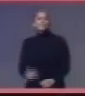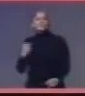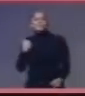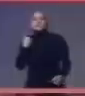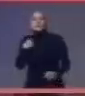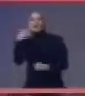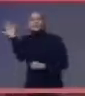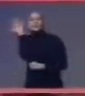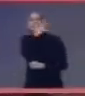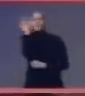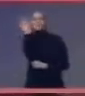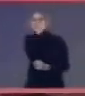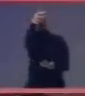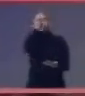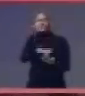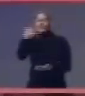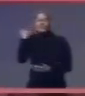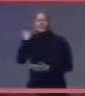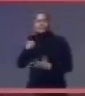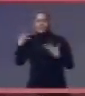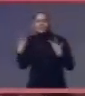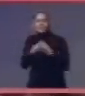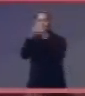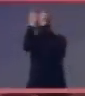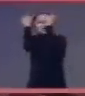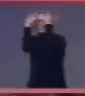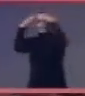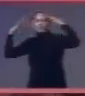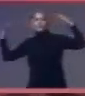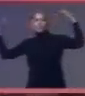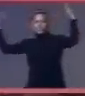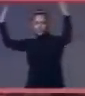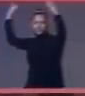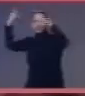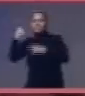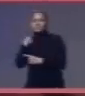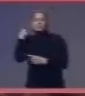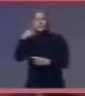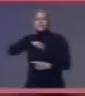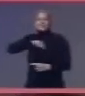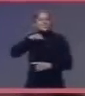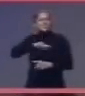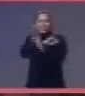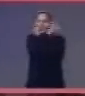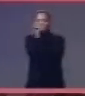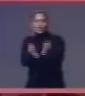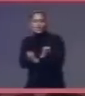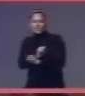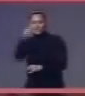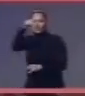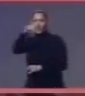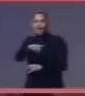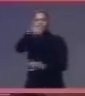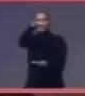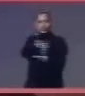Vida ya llegó y con él la ilusión yo me siento Feliz De poder estar